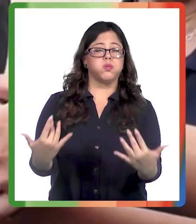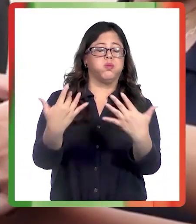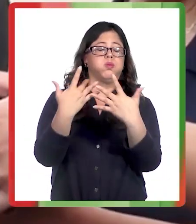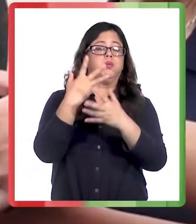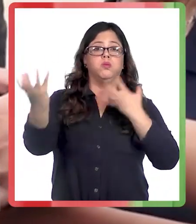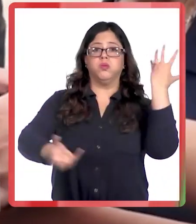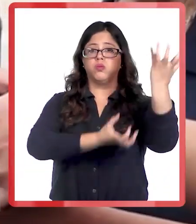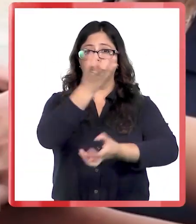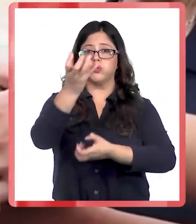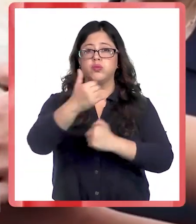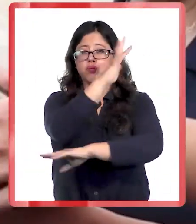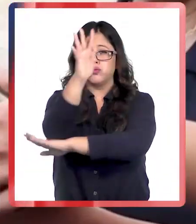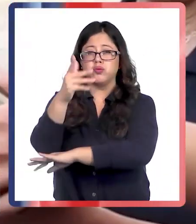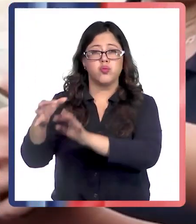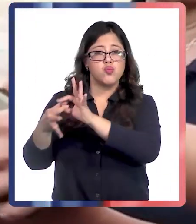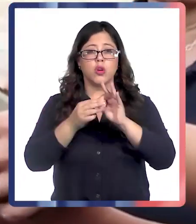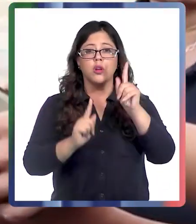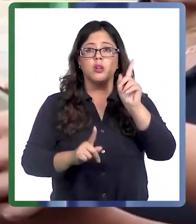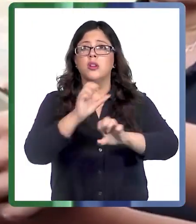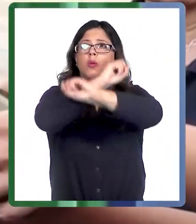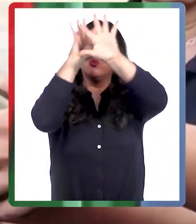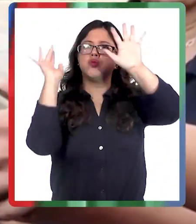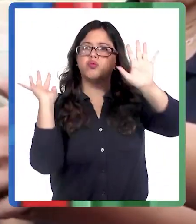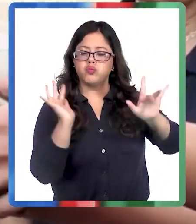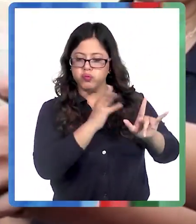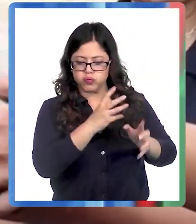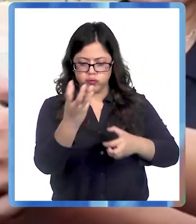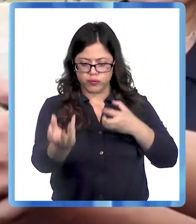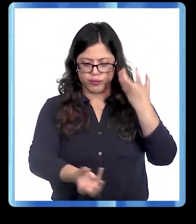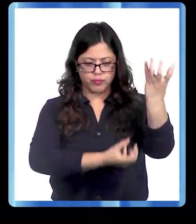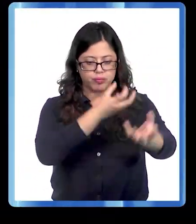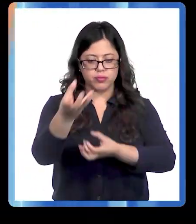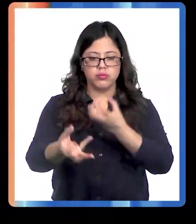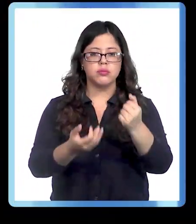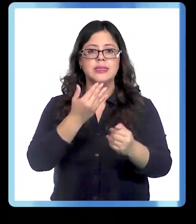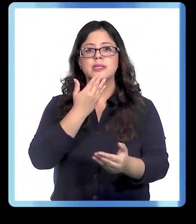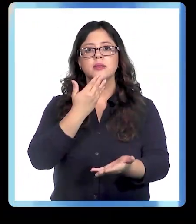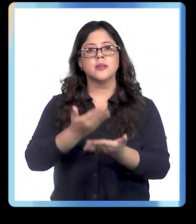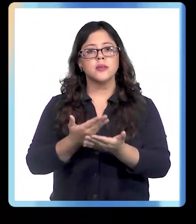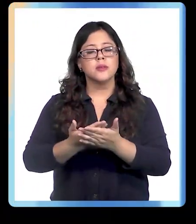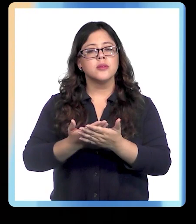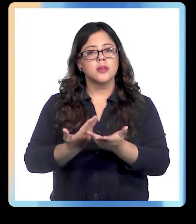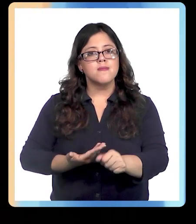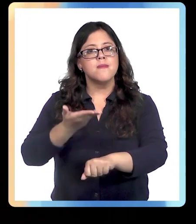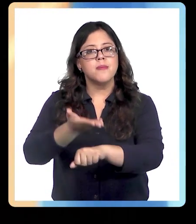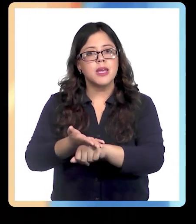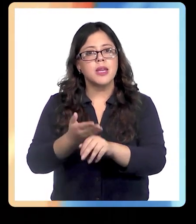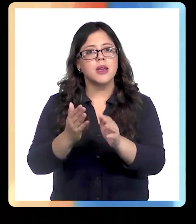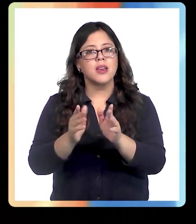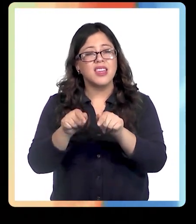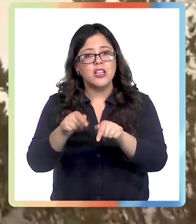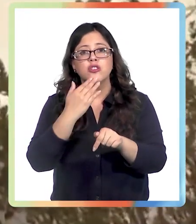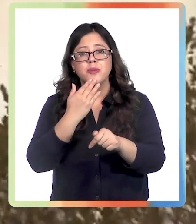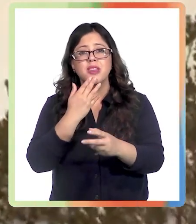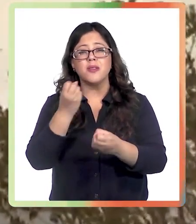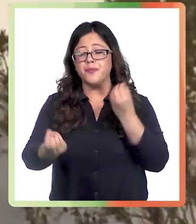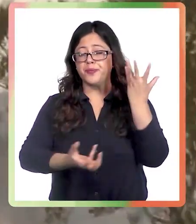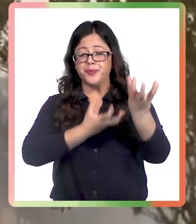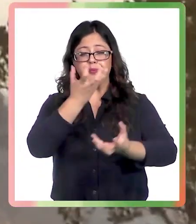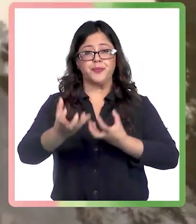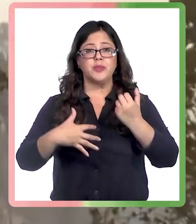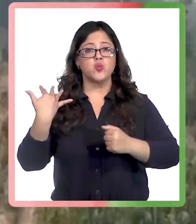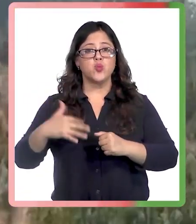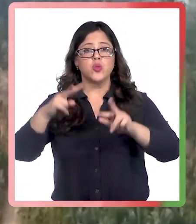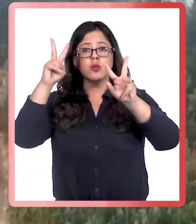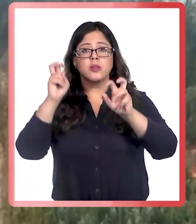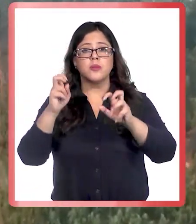incendios forestales por la manipulación de estos fuegos artificiales. Además de eso, también aprovecho de hacer un llamado que también provoca quemaduras importantes, son